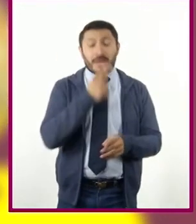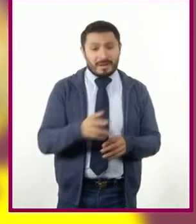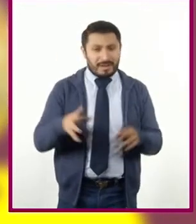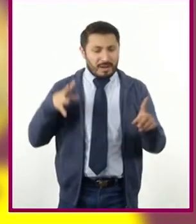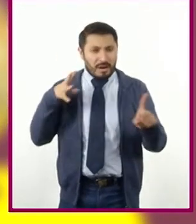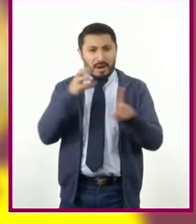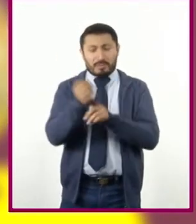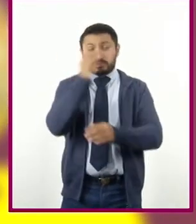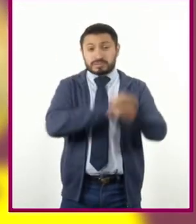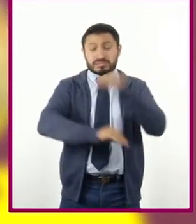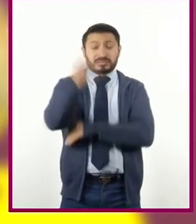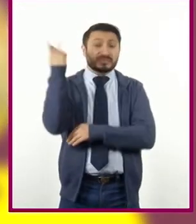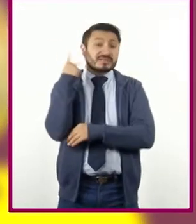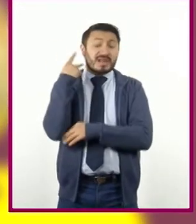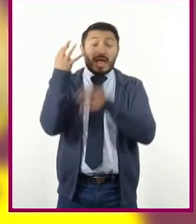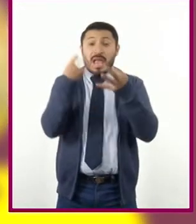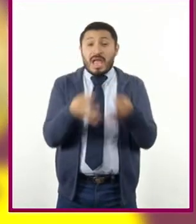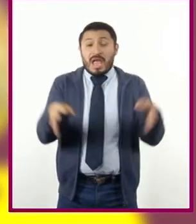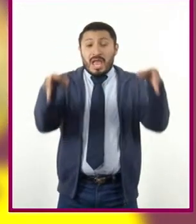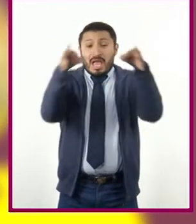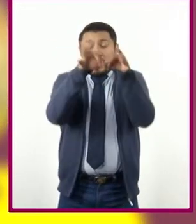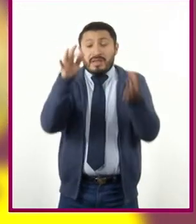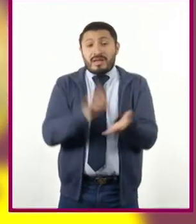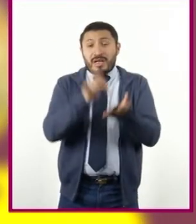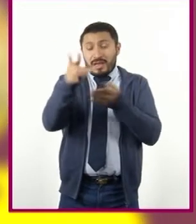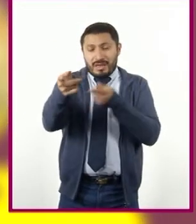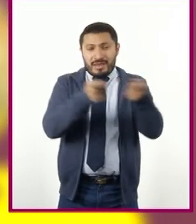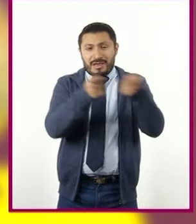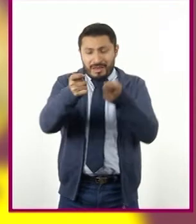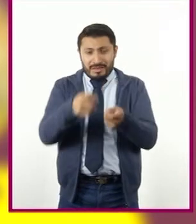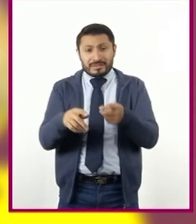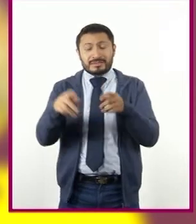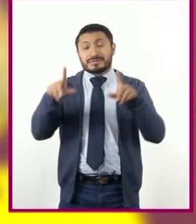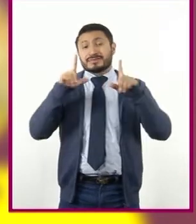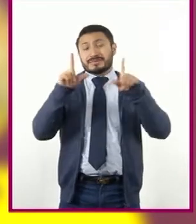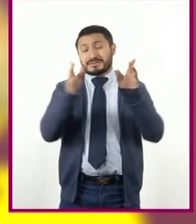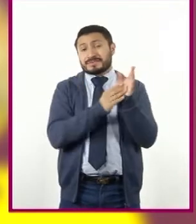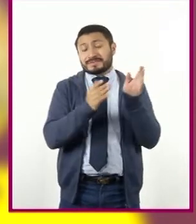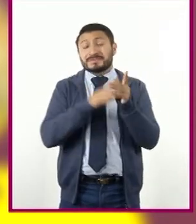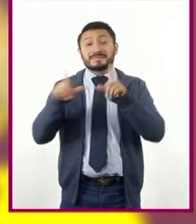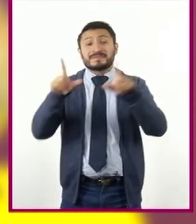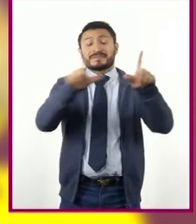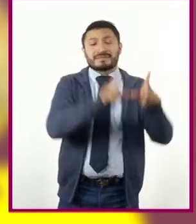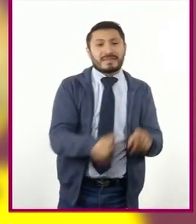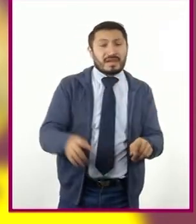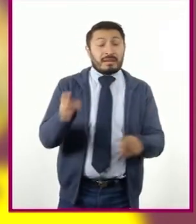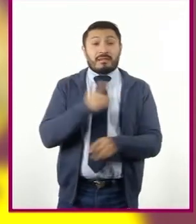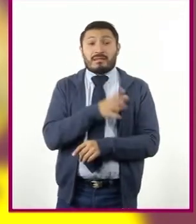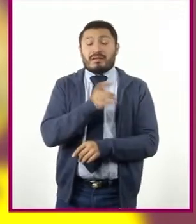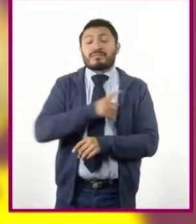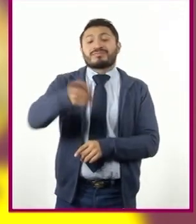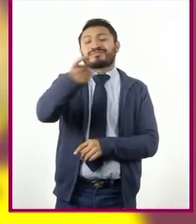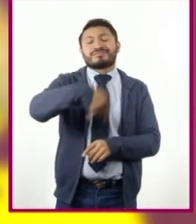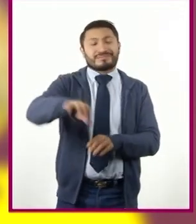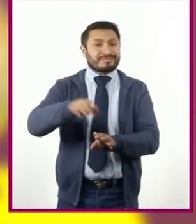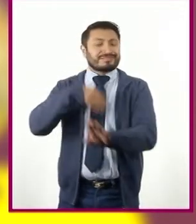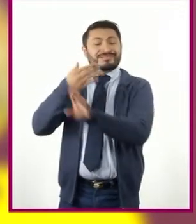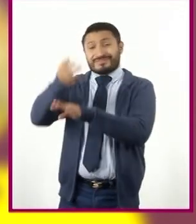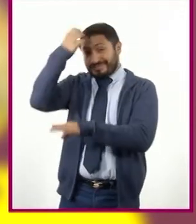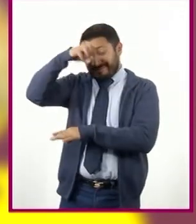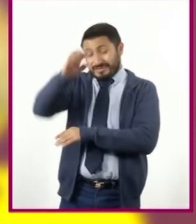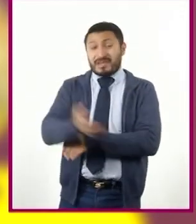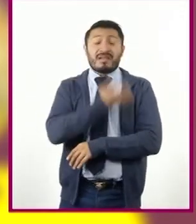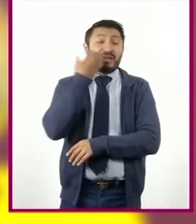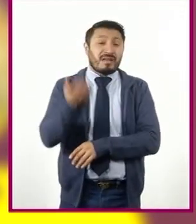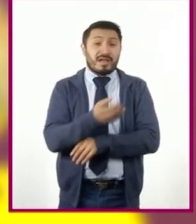alcanzaron triunfos políticos de importancia gracias al manejo de su propaganda y la explotación del miedo social al extranjero, al